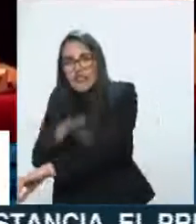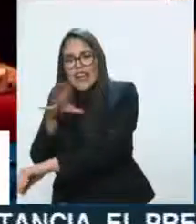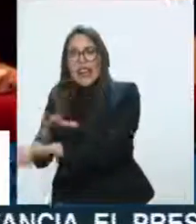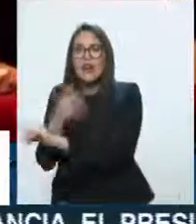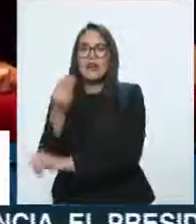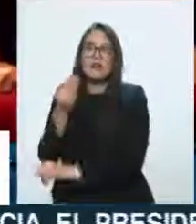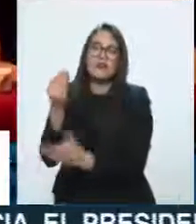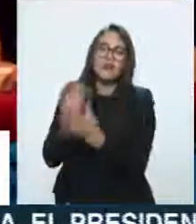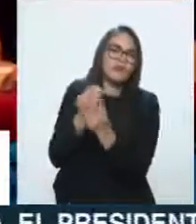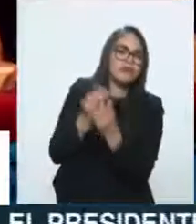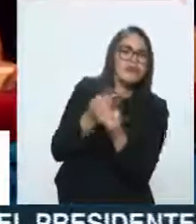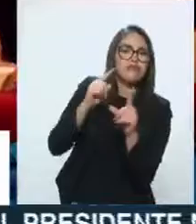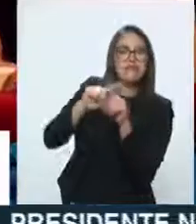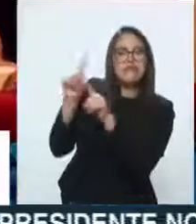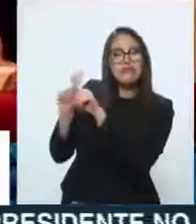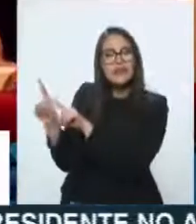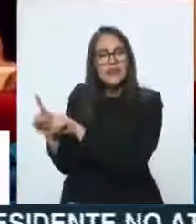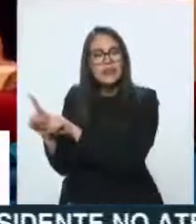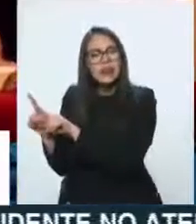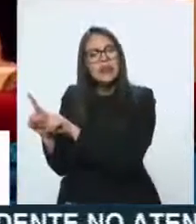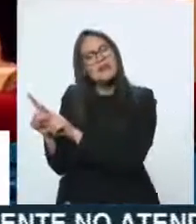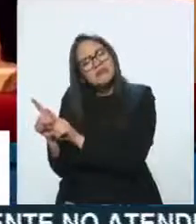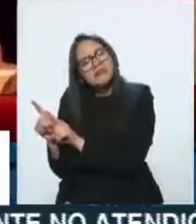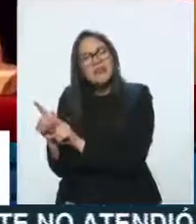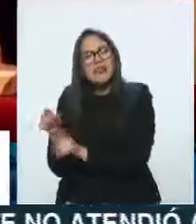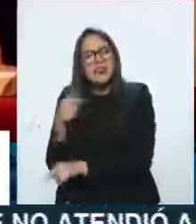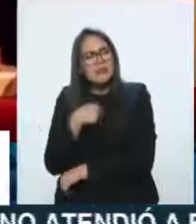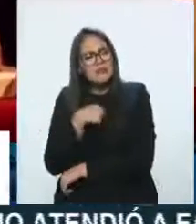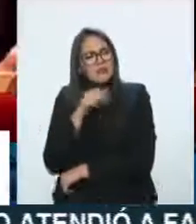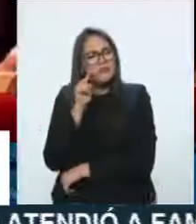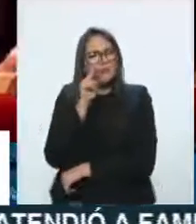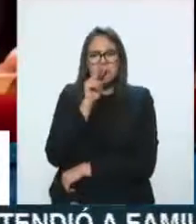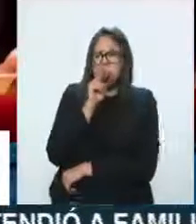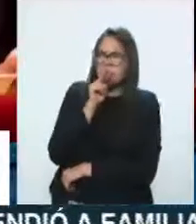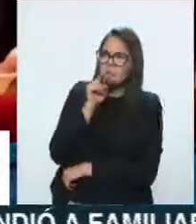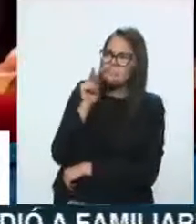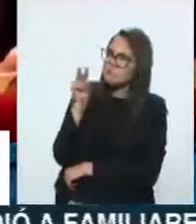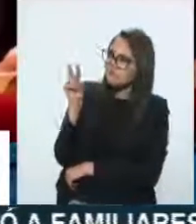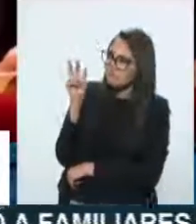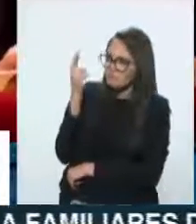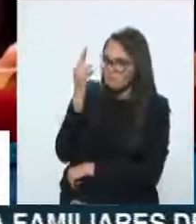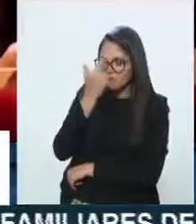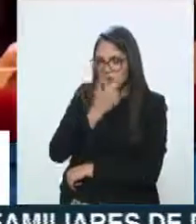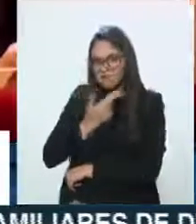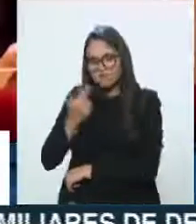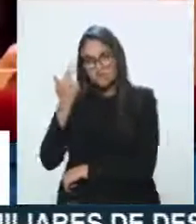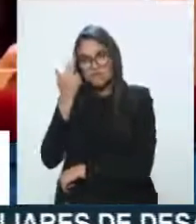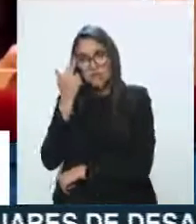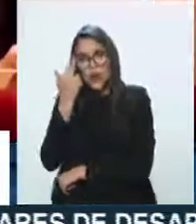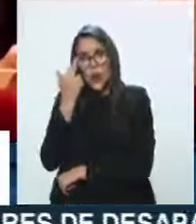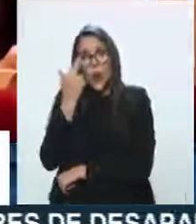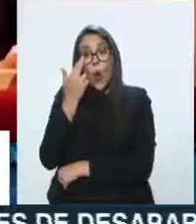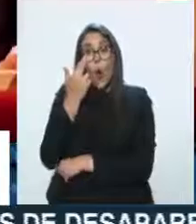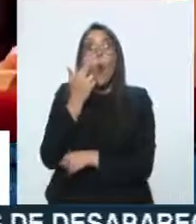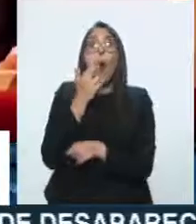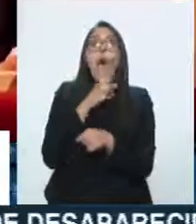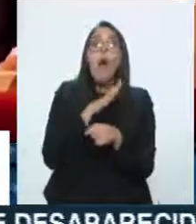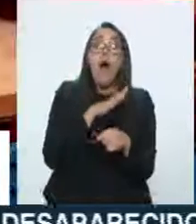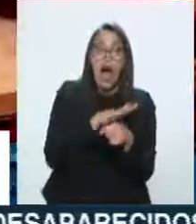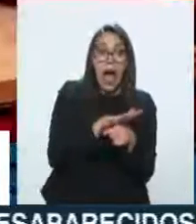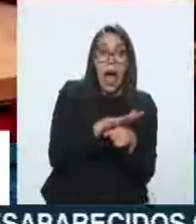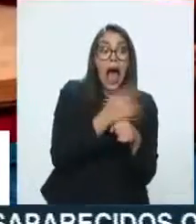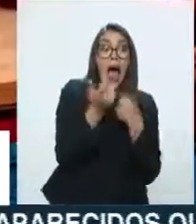propuesto un nuevo pacto fiscal. Bueno, yo estaba revisando de los gobernadores que se han